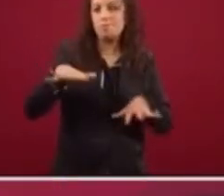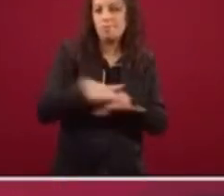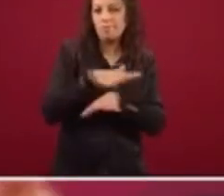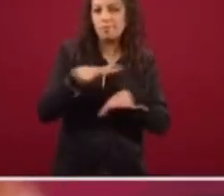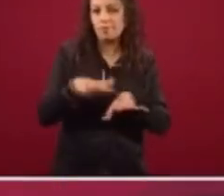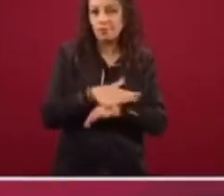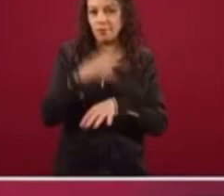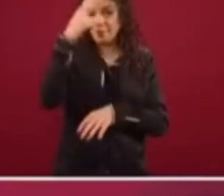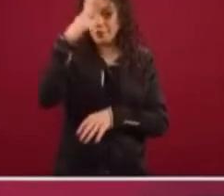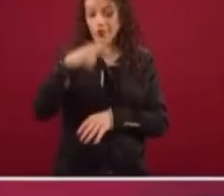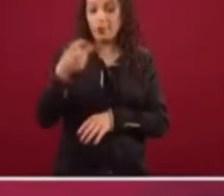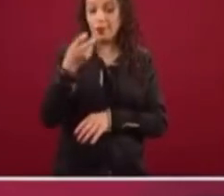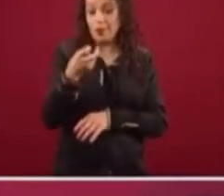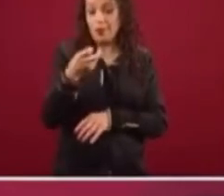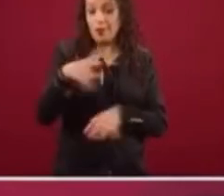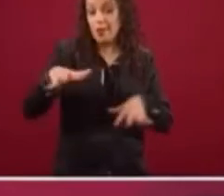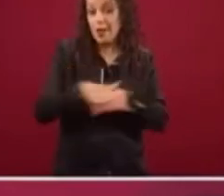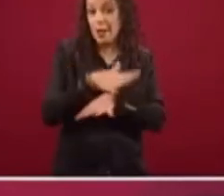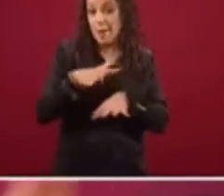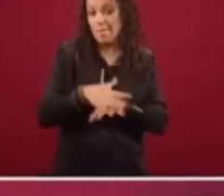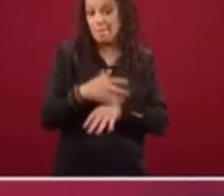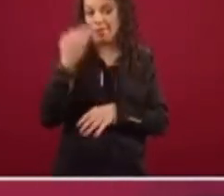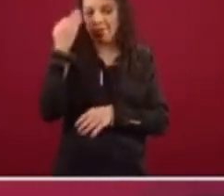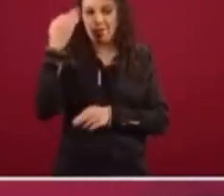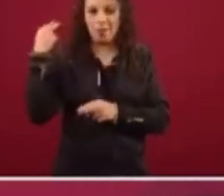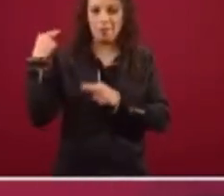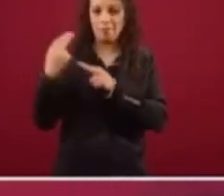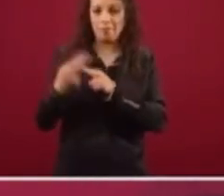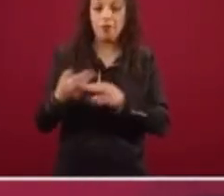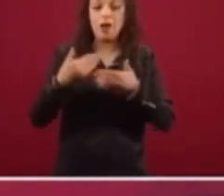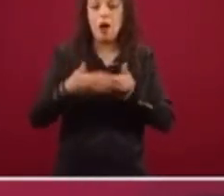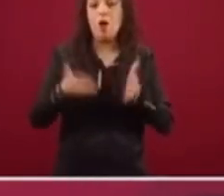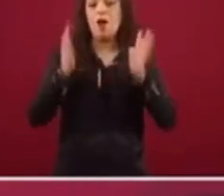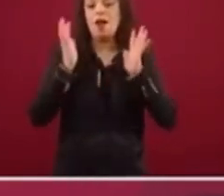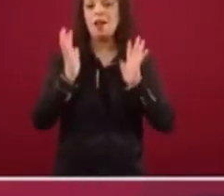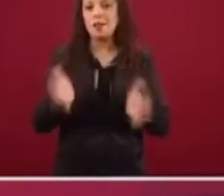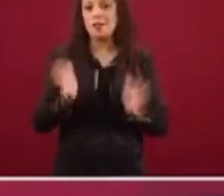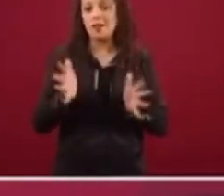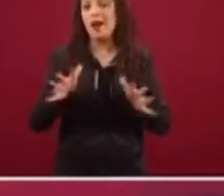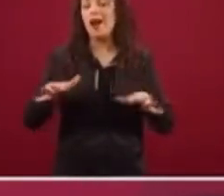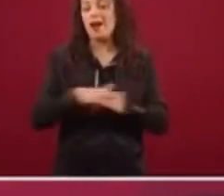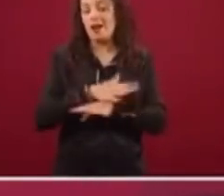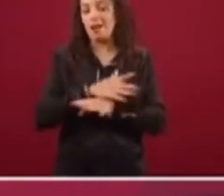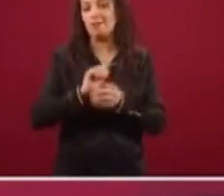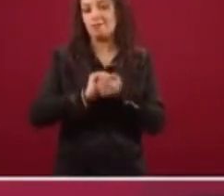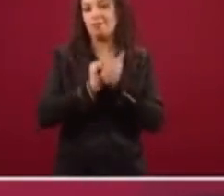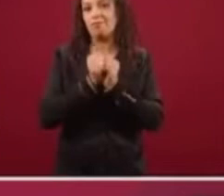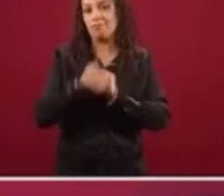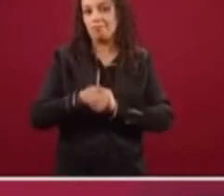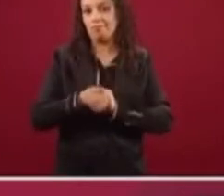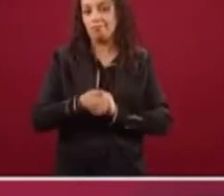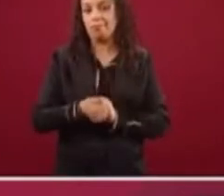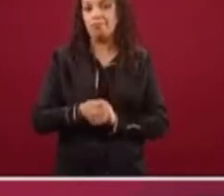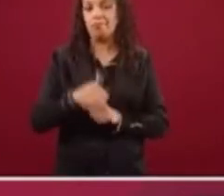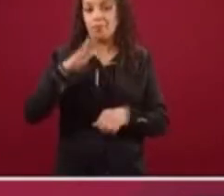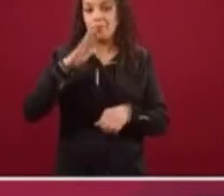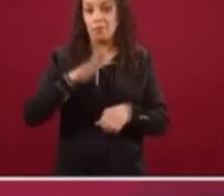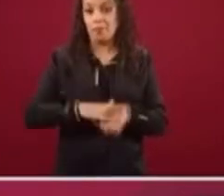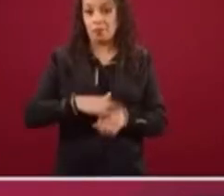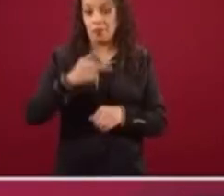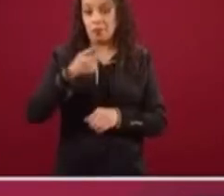últimos años lo cambiamos para ahora entonces vamos a ir a las comunidades más pobres que era